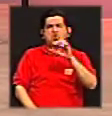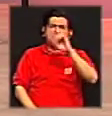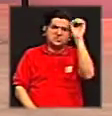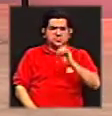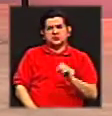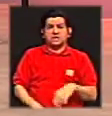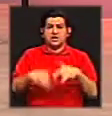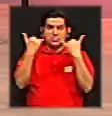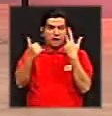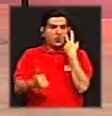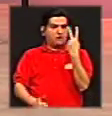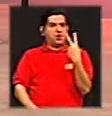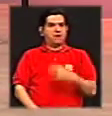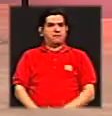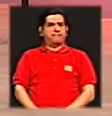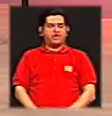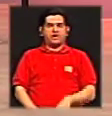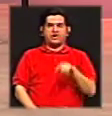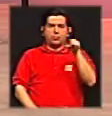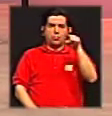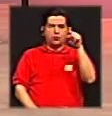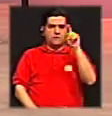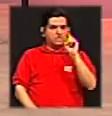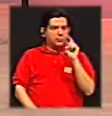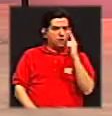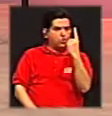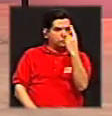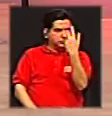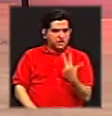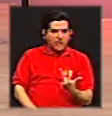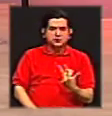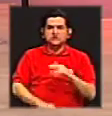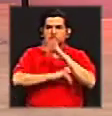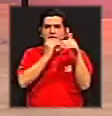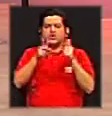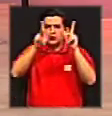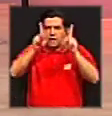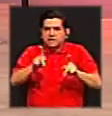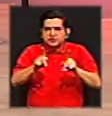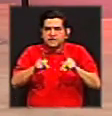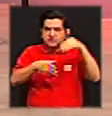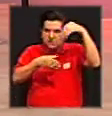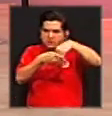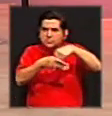5-10%. Ahora estamos viendo una tercera parte de la muestra total.